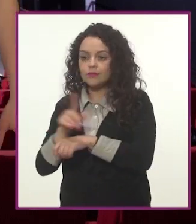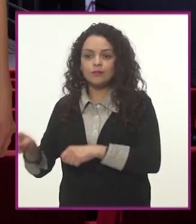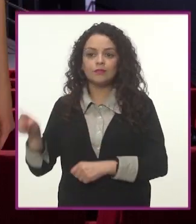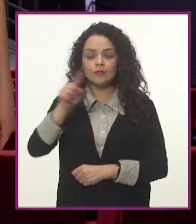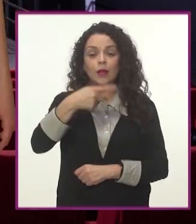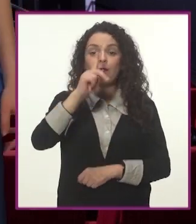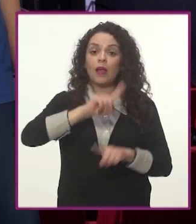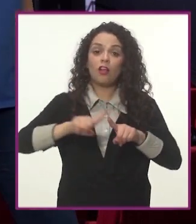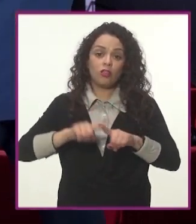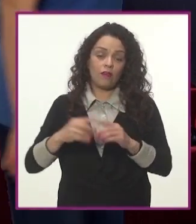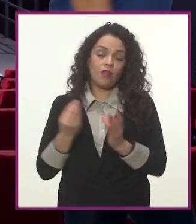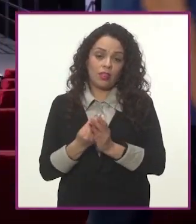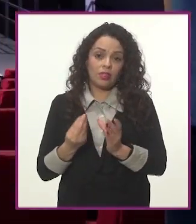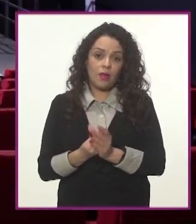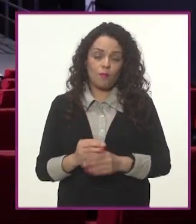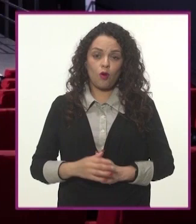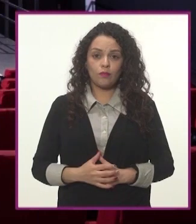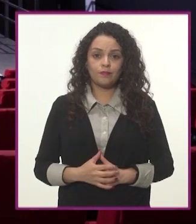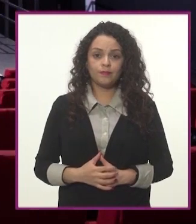tipo.